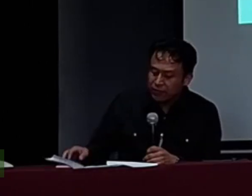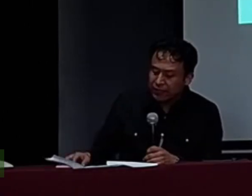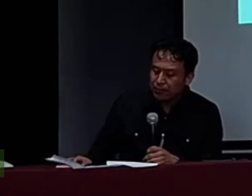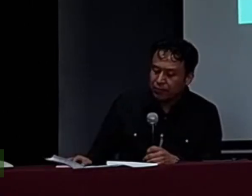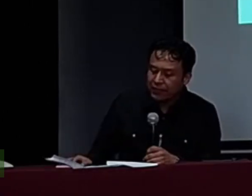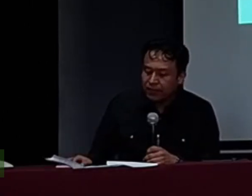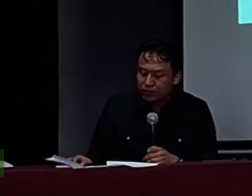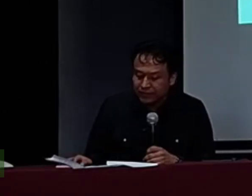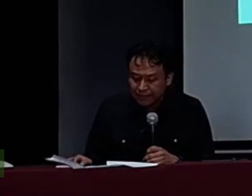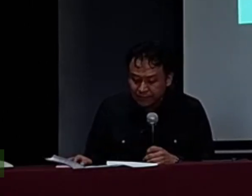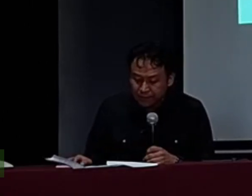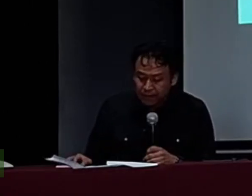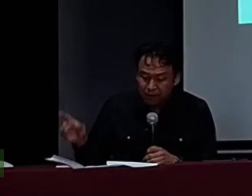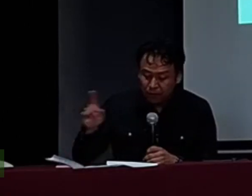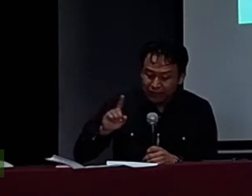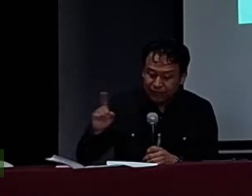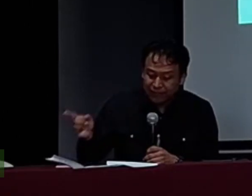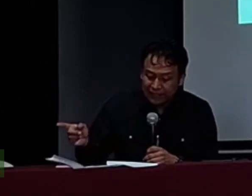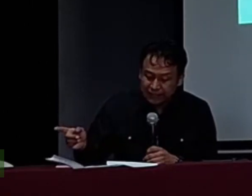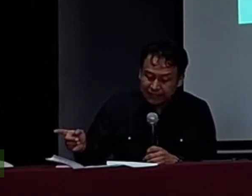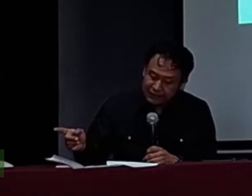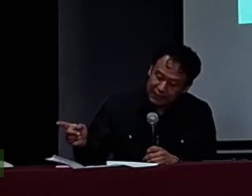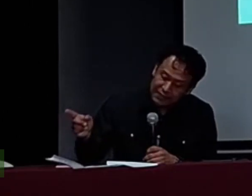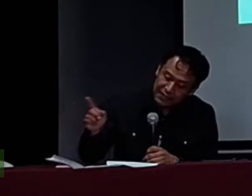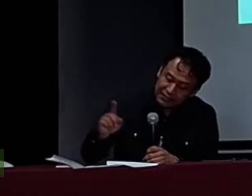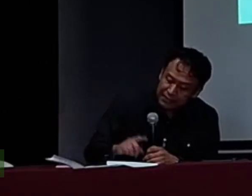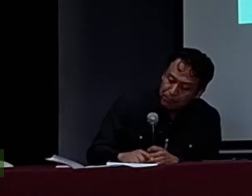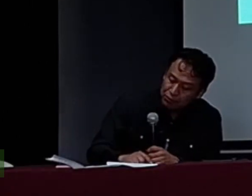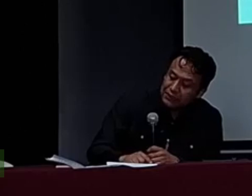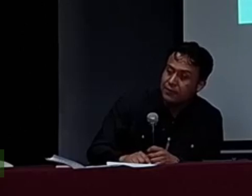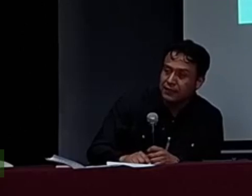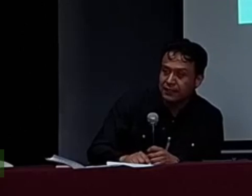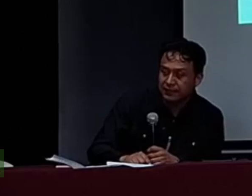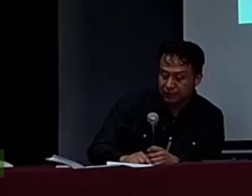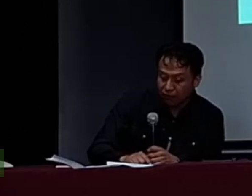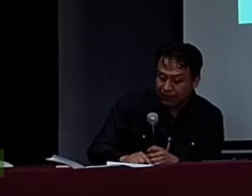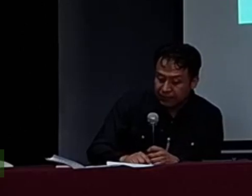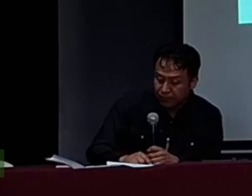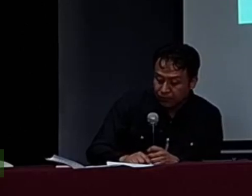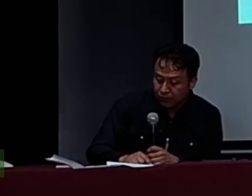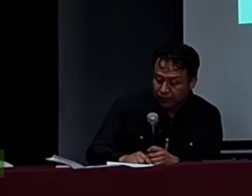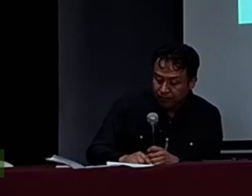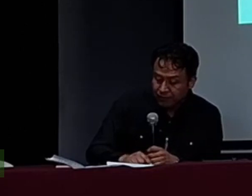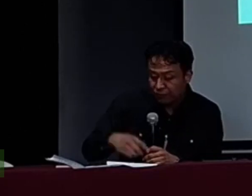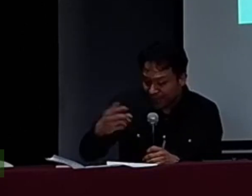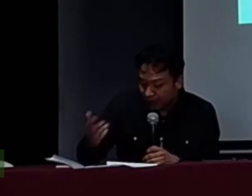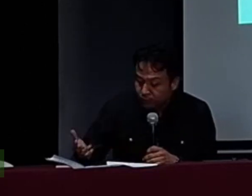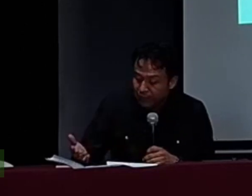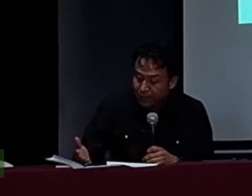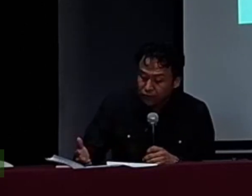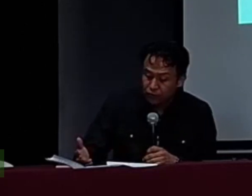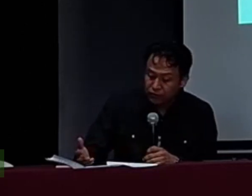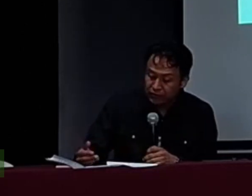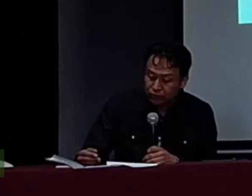este pequeño ejemplo que acabamos de ver, vemos las diferencias entre la dialéctica positiva del enciclopedismo, de los